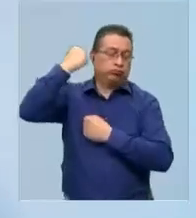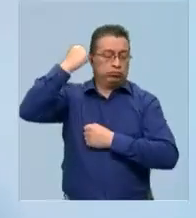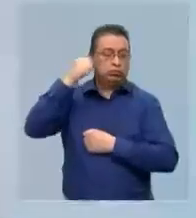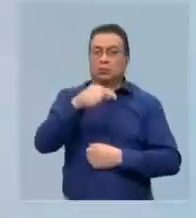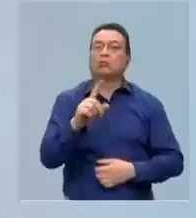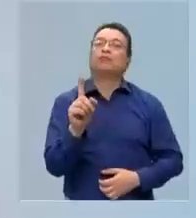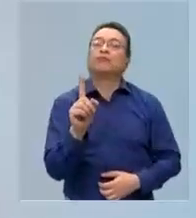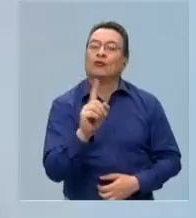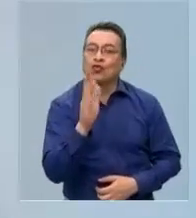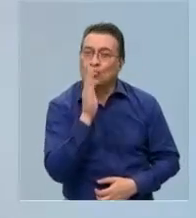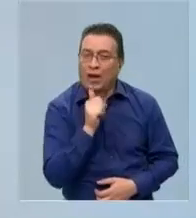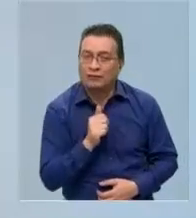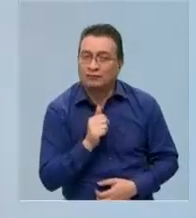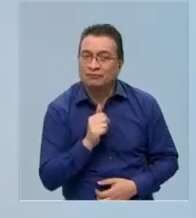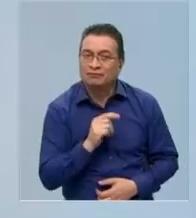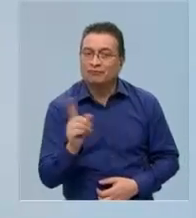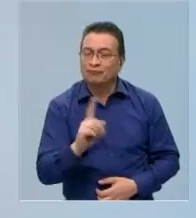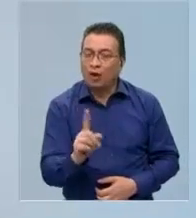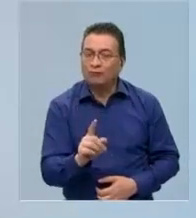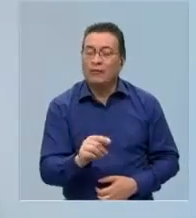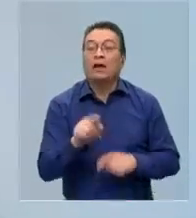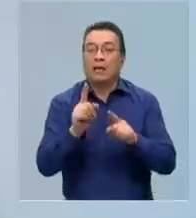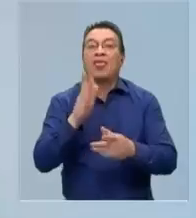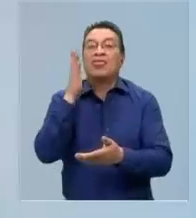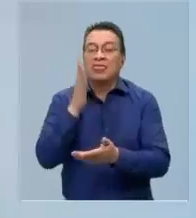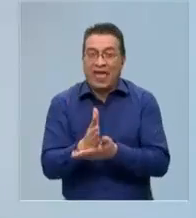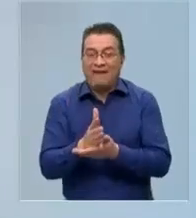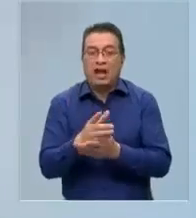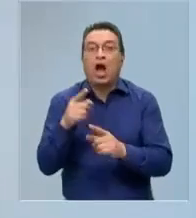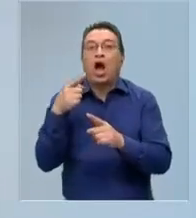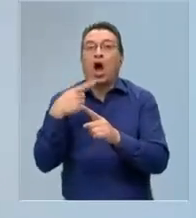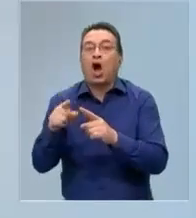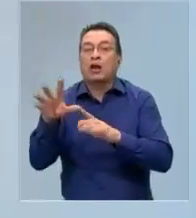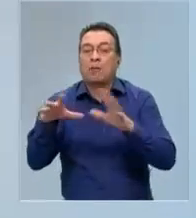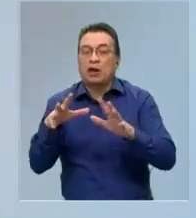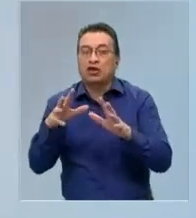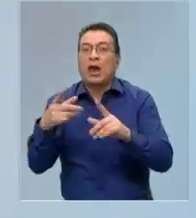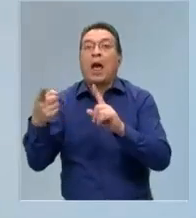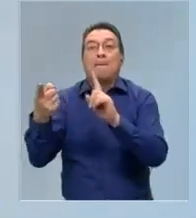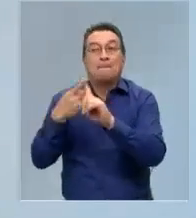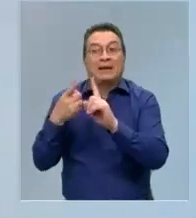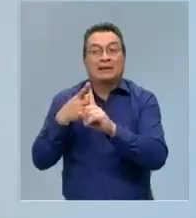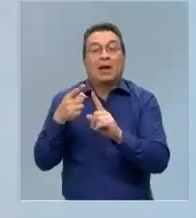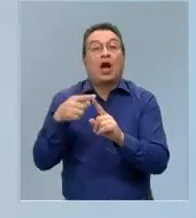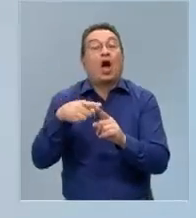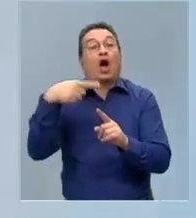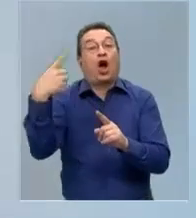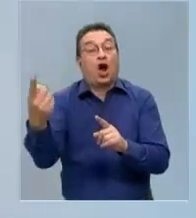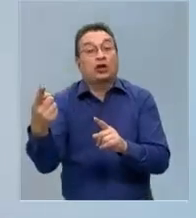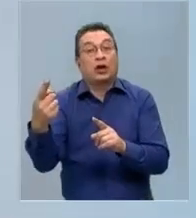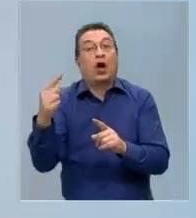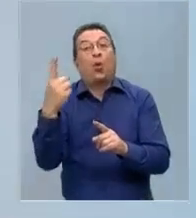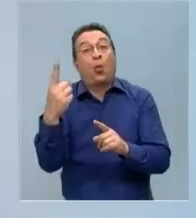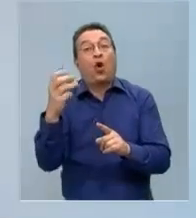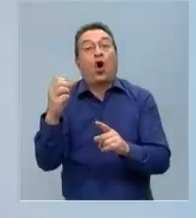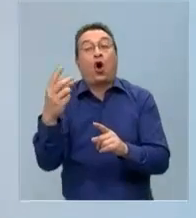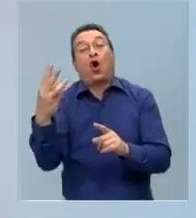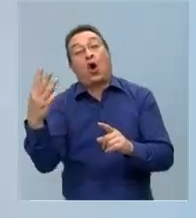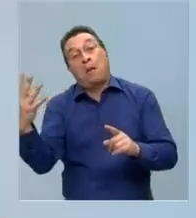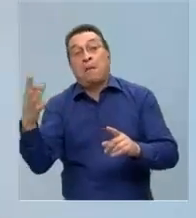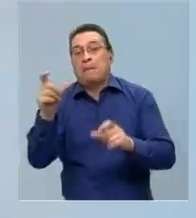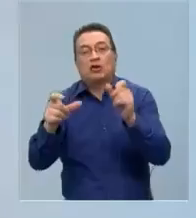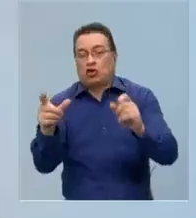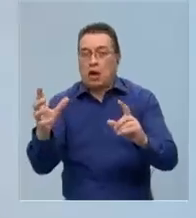su vida. Tiene necesariamente que haberle ocurrido algo en donde participó, no sé, una o más